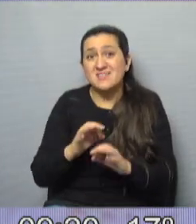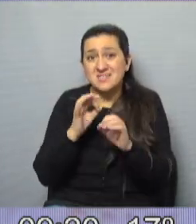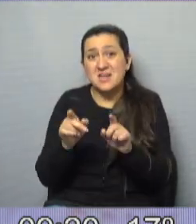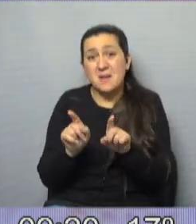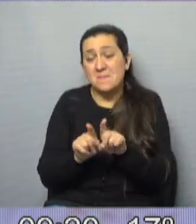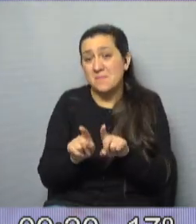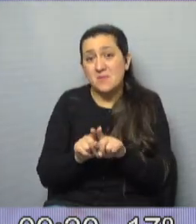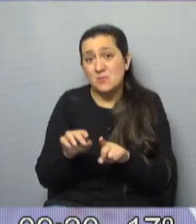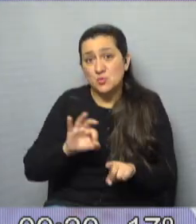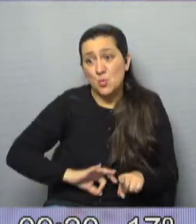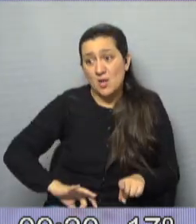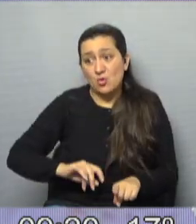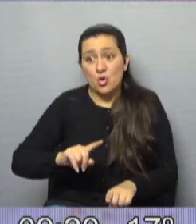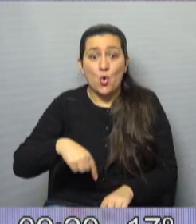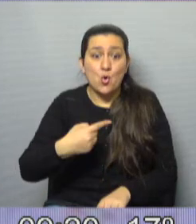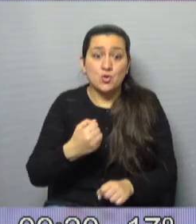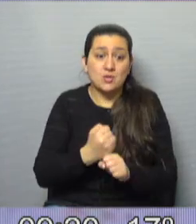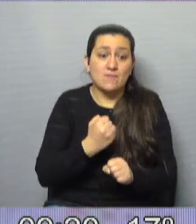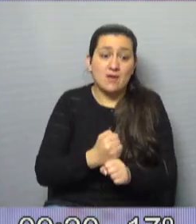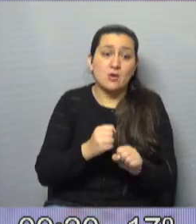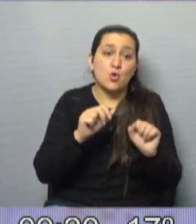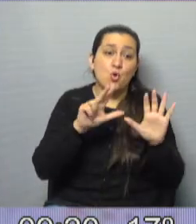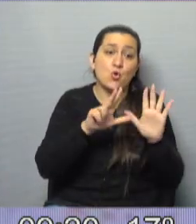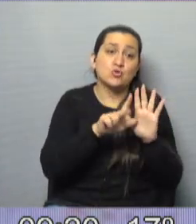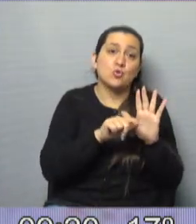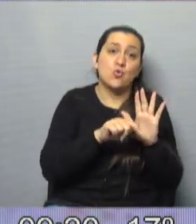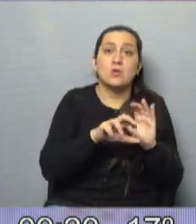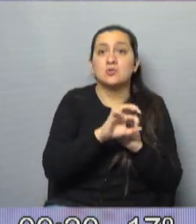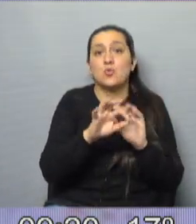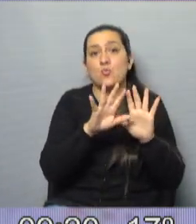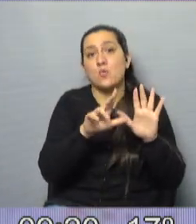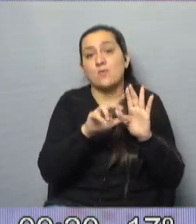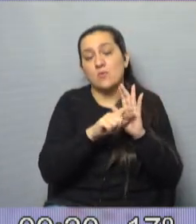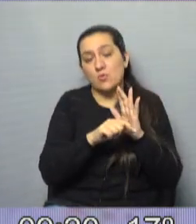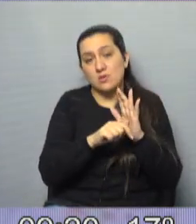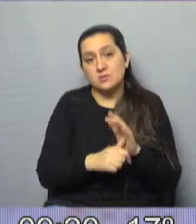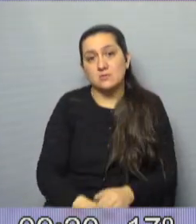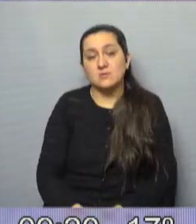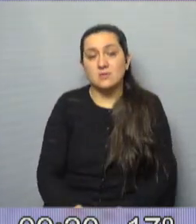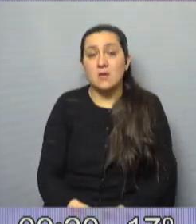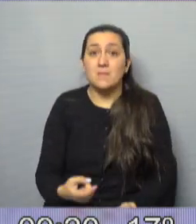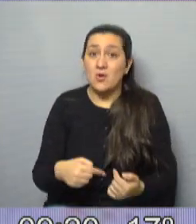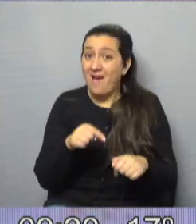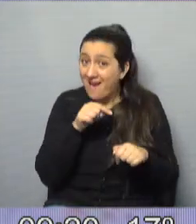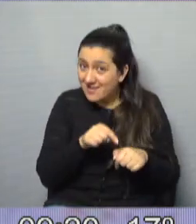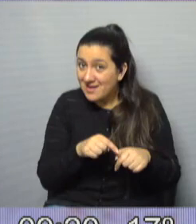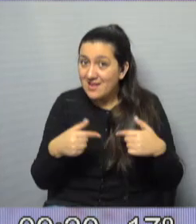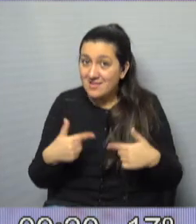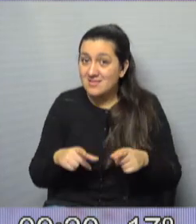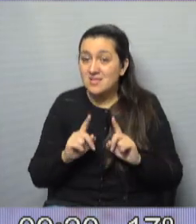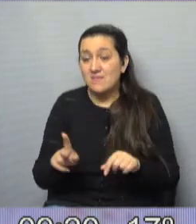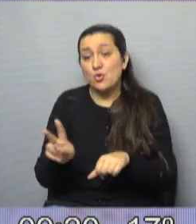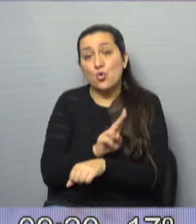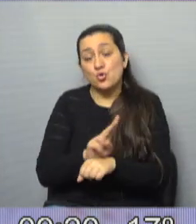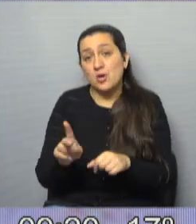Uh-huh. Que también se puede decir, bueno, trabajan 9 horas en el tránsito, es muy complicado. Y bueno, habrá, la Intendencia debería regular también eso, que como